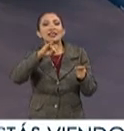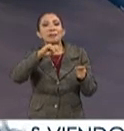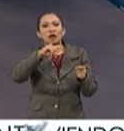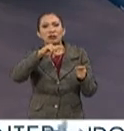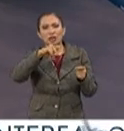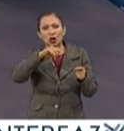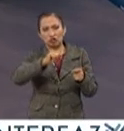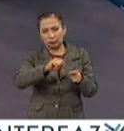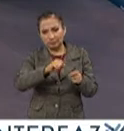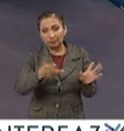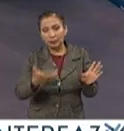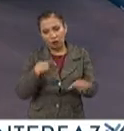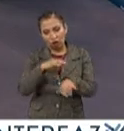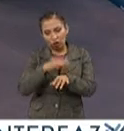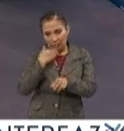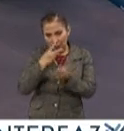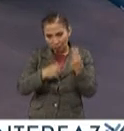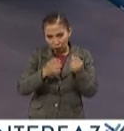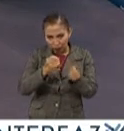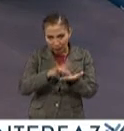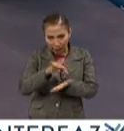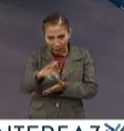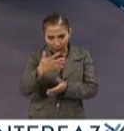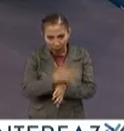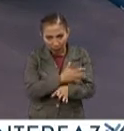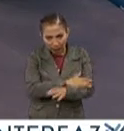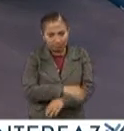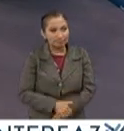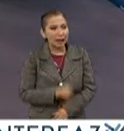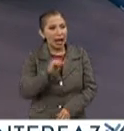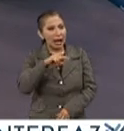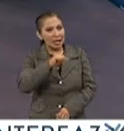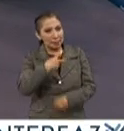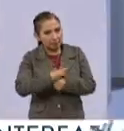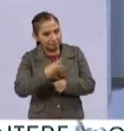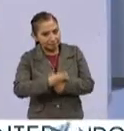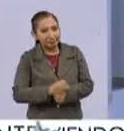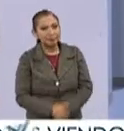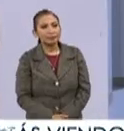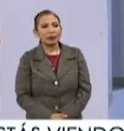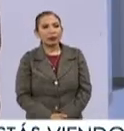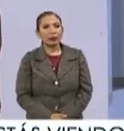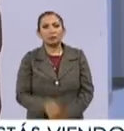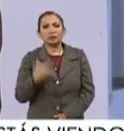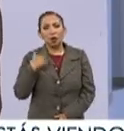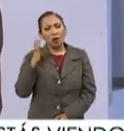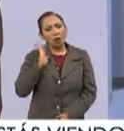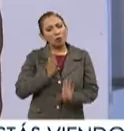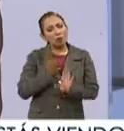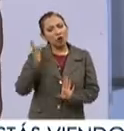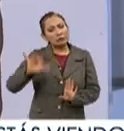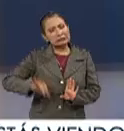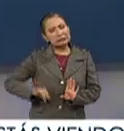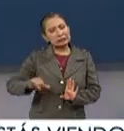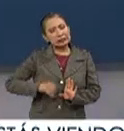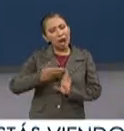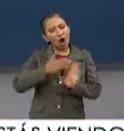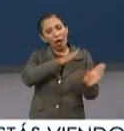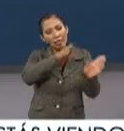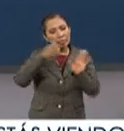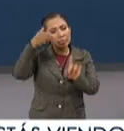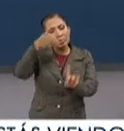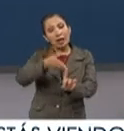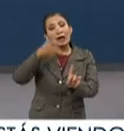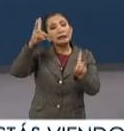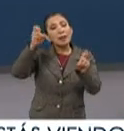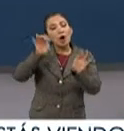antibióticos. Y bueno, doctor, bienvenido. Muchísimas gracias por estar gracias con nosotros. Gracias por la invitación. Me parecería muy interesante que abordemos ahora el tema de